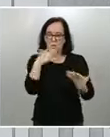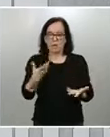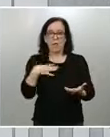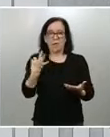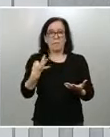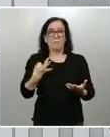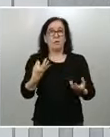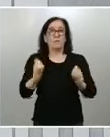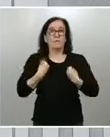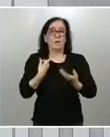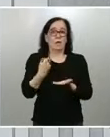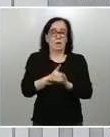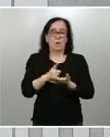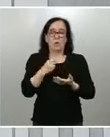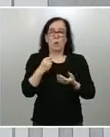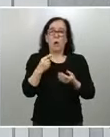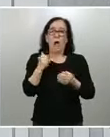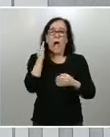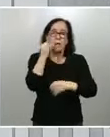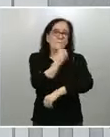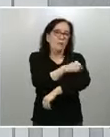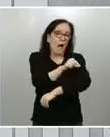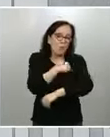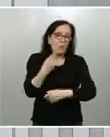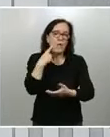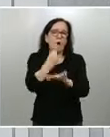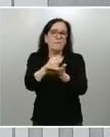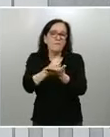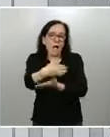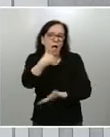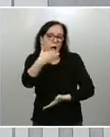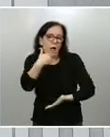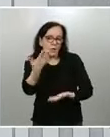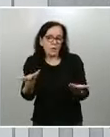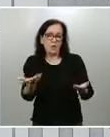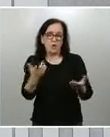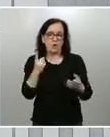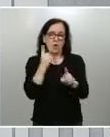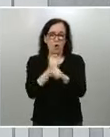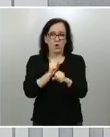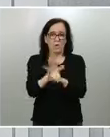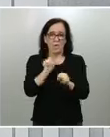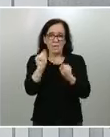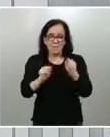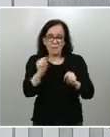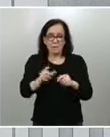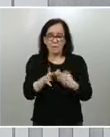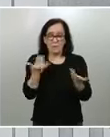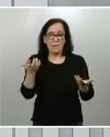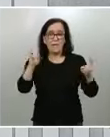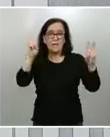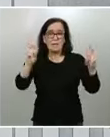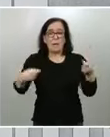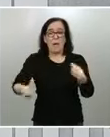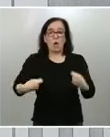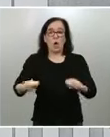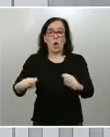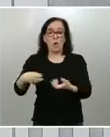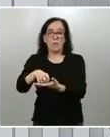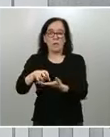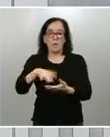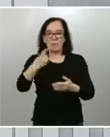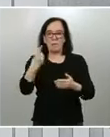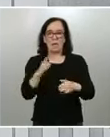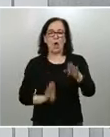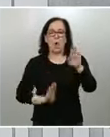un tratamiento o una vacuna contra él contra el virus y es en materia de comercio hacemos un primer paso de hacia